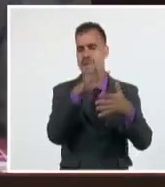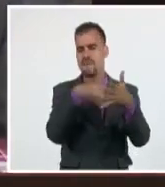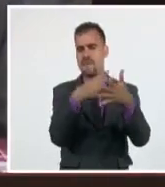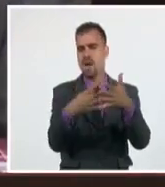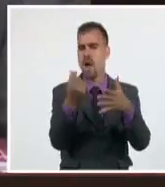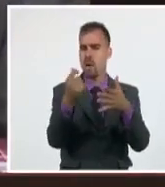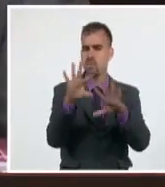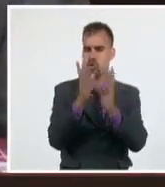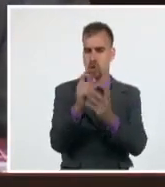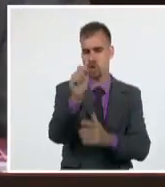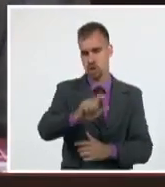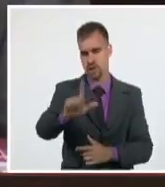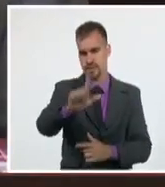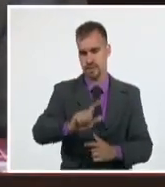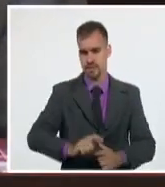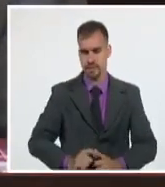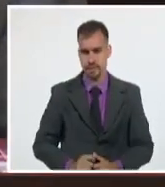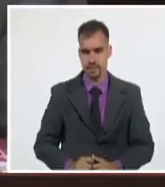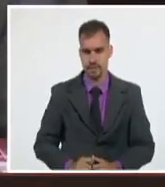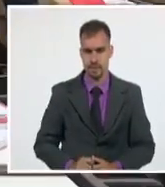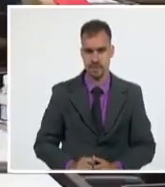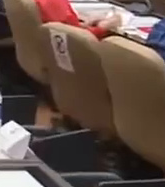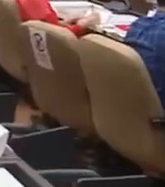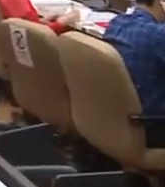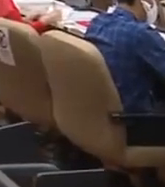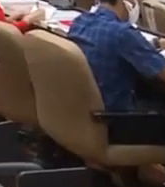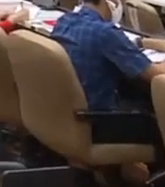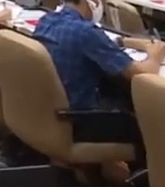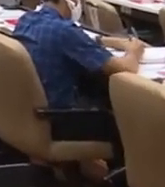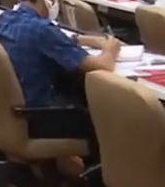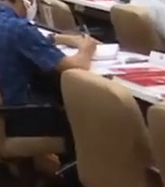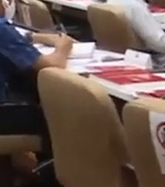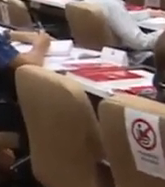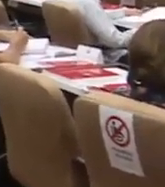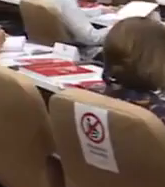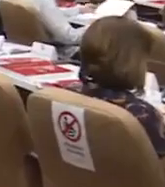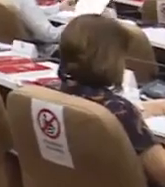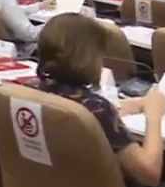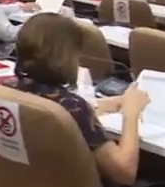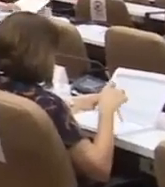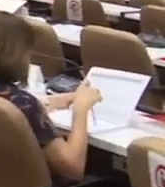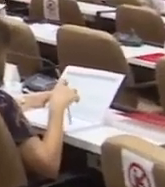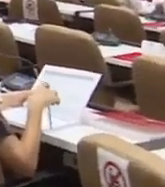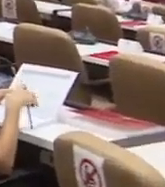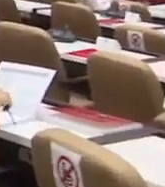socialista. Wilmer Rodríguez Fernández y Rosana Thompson Casamayor, Sistema Informativo de la Televisión Cubana.